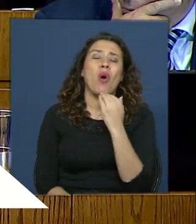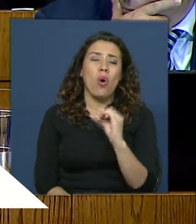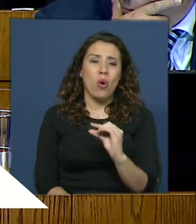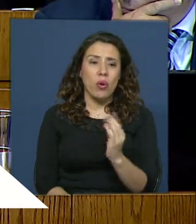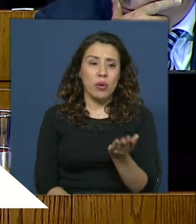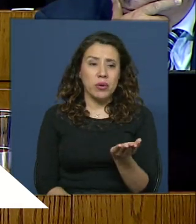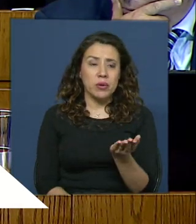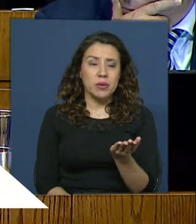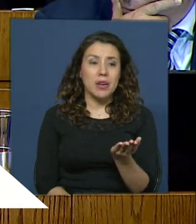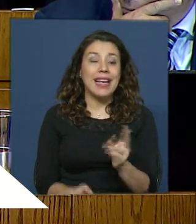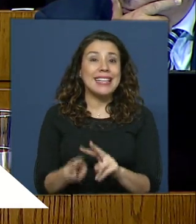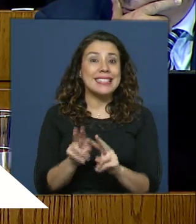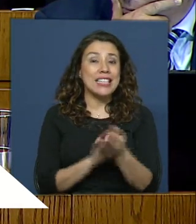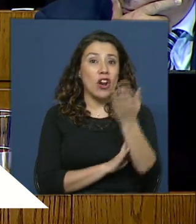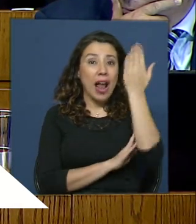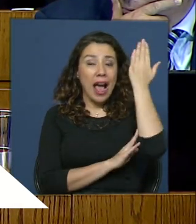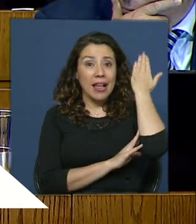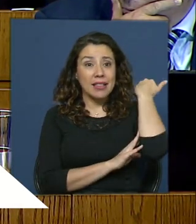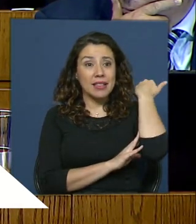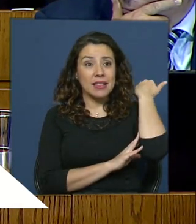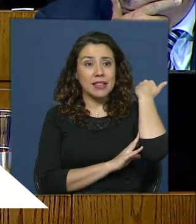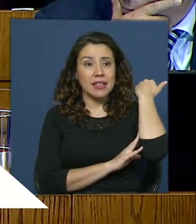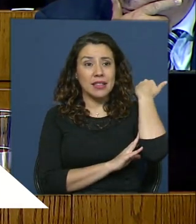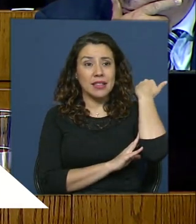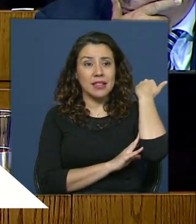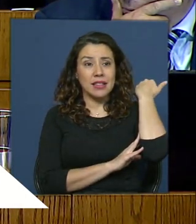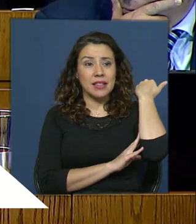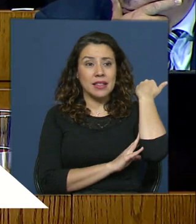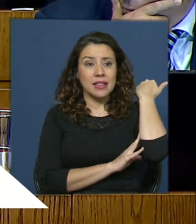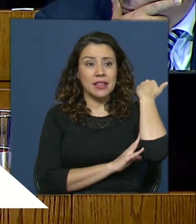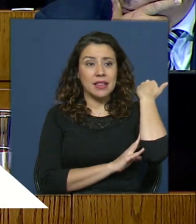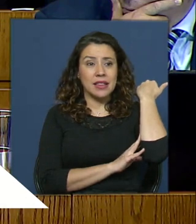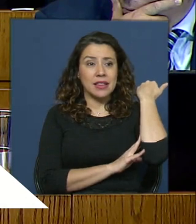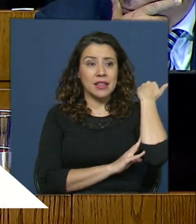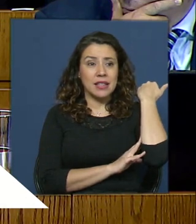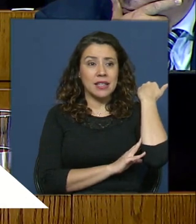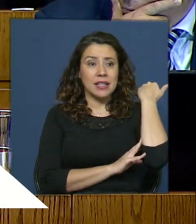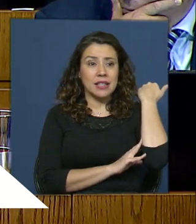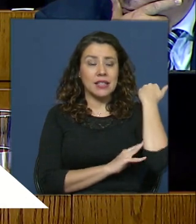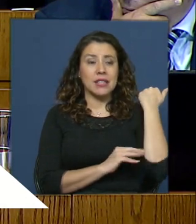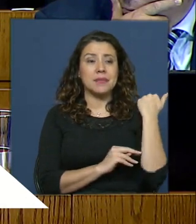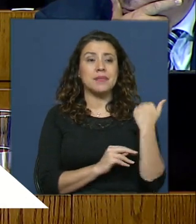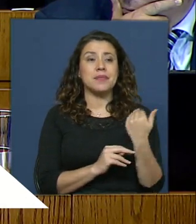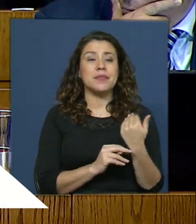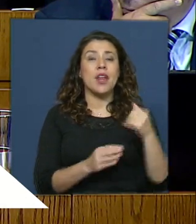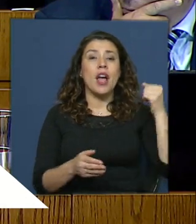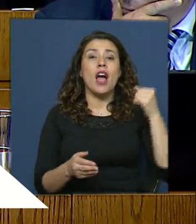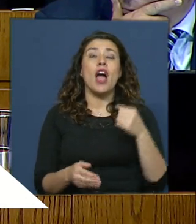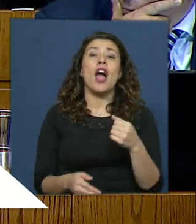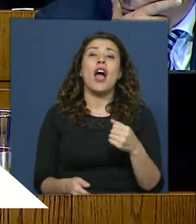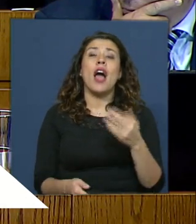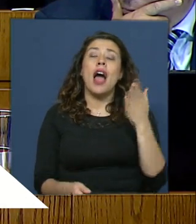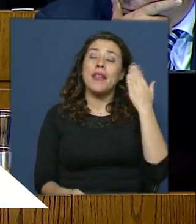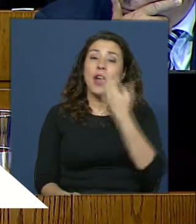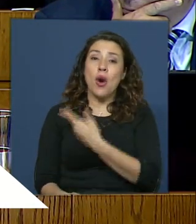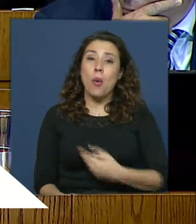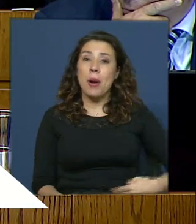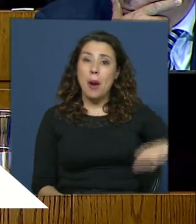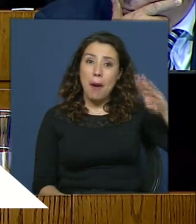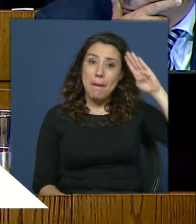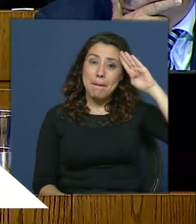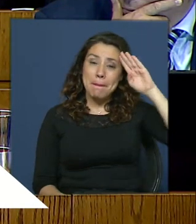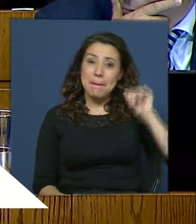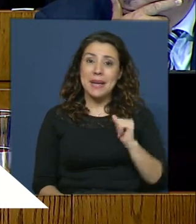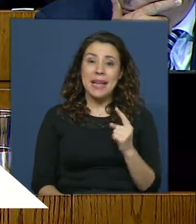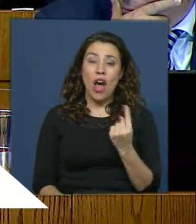hechos que ocurrieron y se realizaron durante el gobierno militar entre